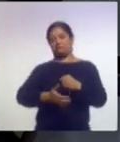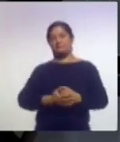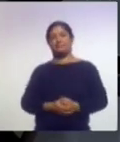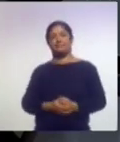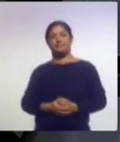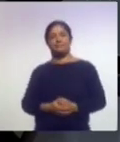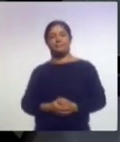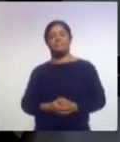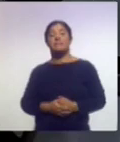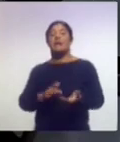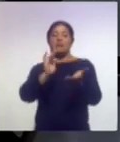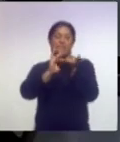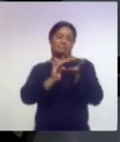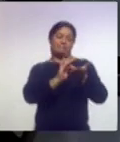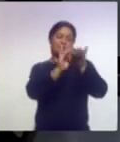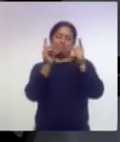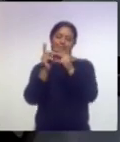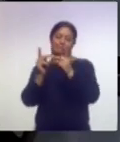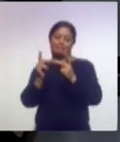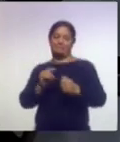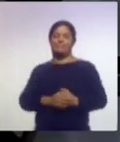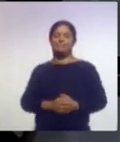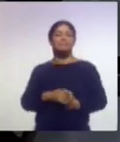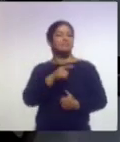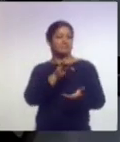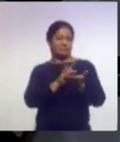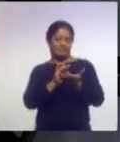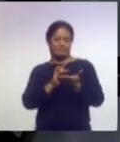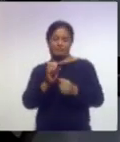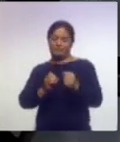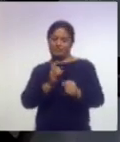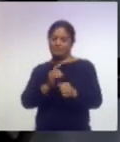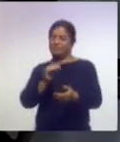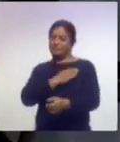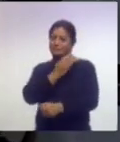Perfecto, pues muchísimas gracias por esta visita. No, muchas gracias a ustedes por esta oportunidad. Buenas tardes. Buenas tardes.